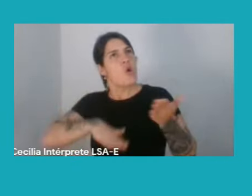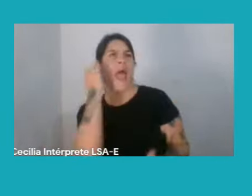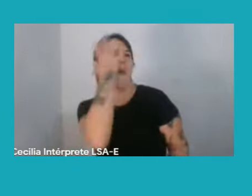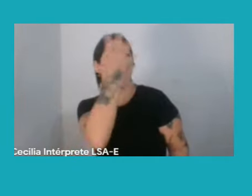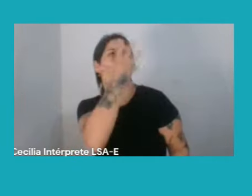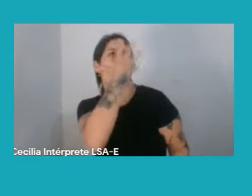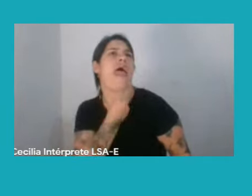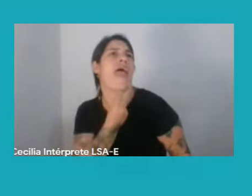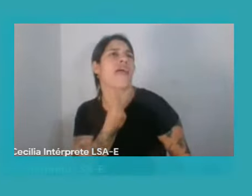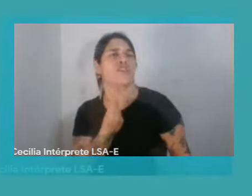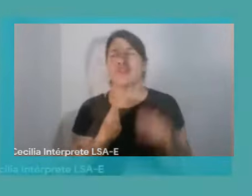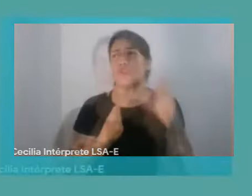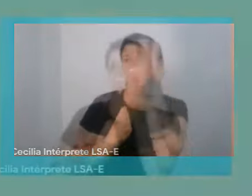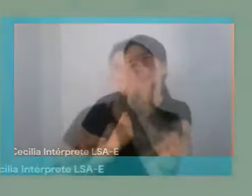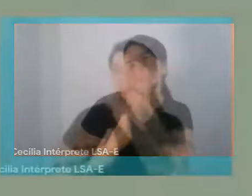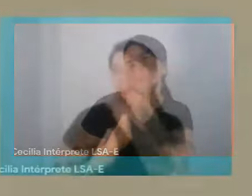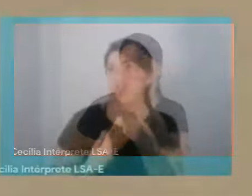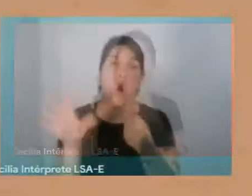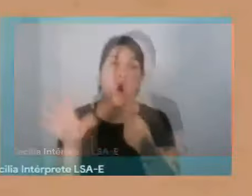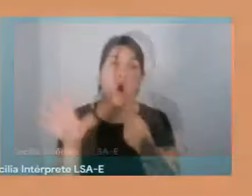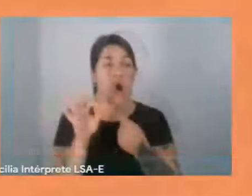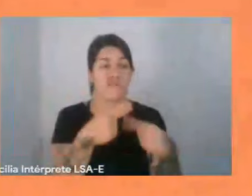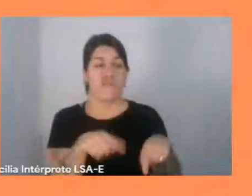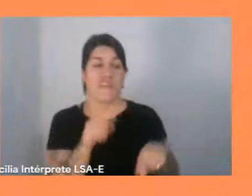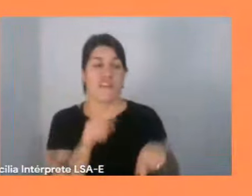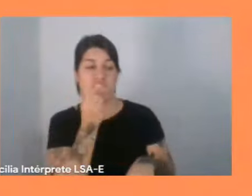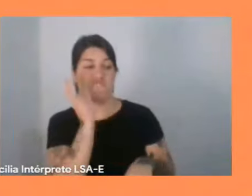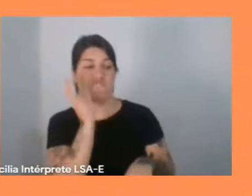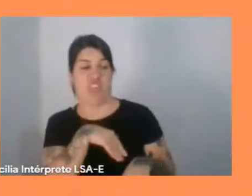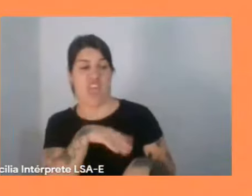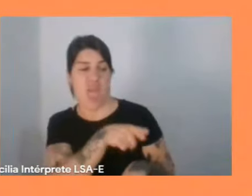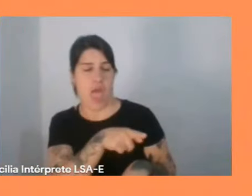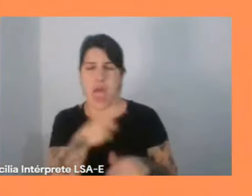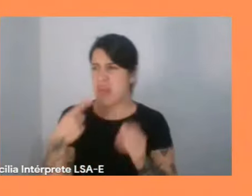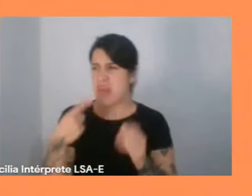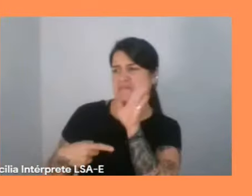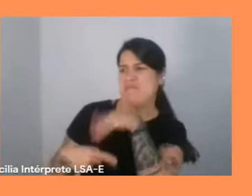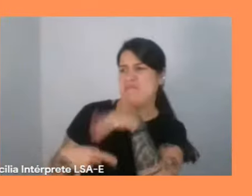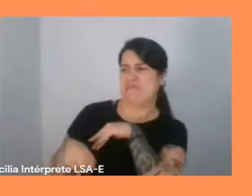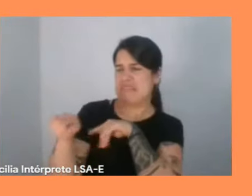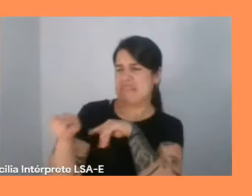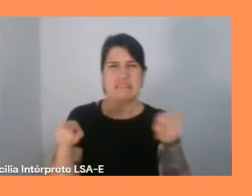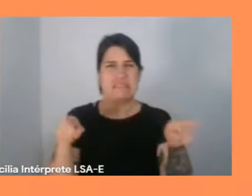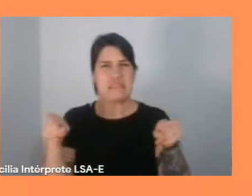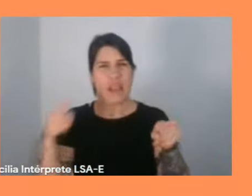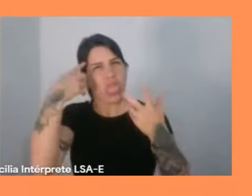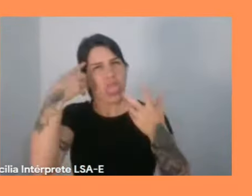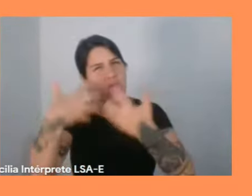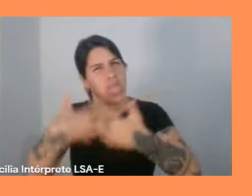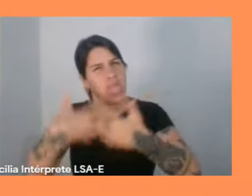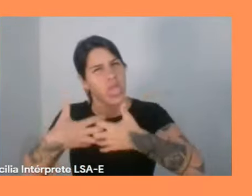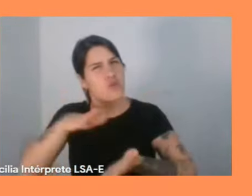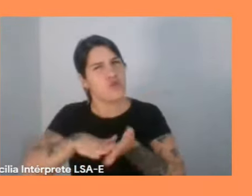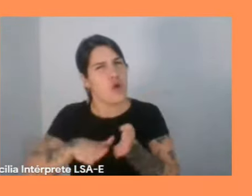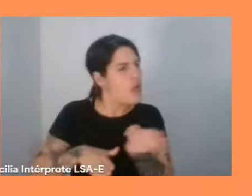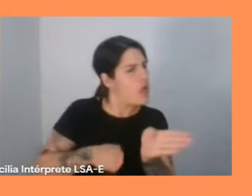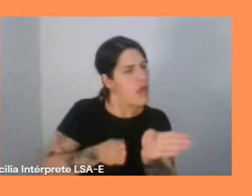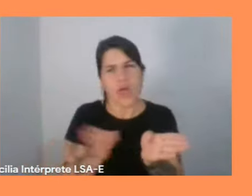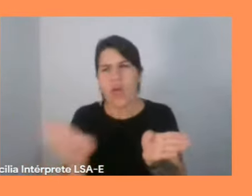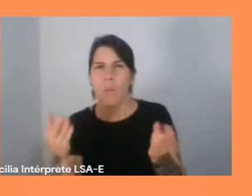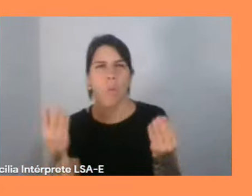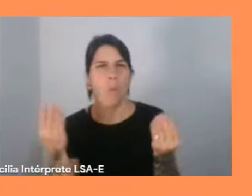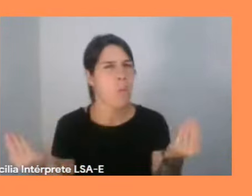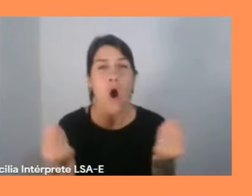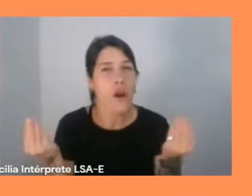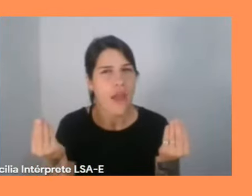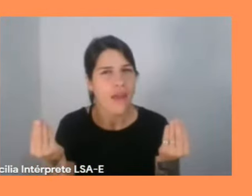Ante una sociedad que profundiza cada vez más las exigencias de belleza, que nos demanda cómo